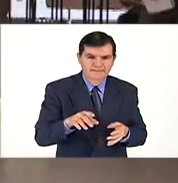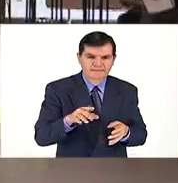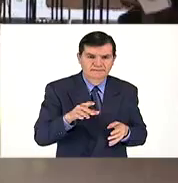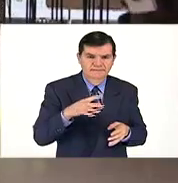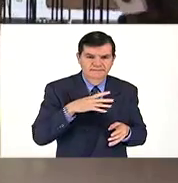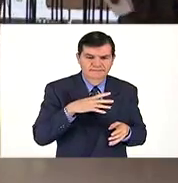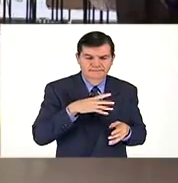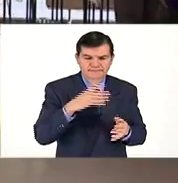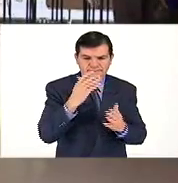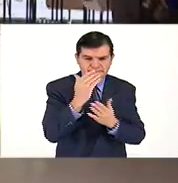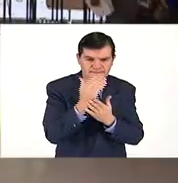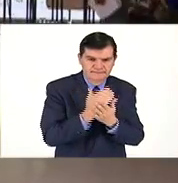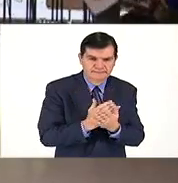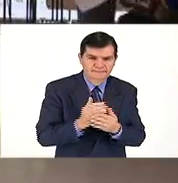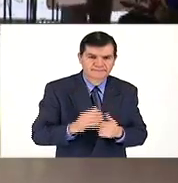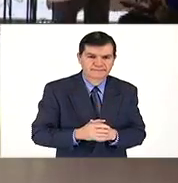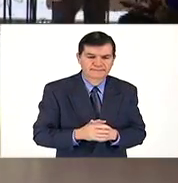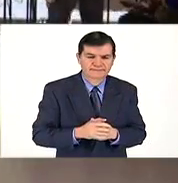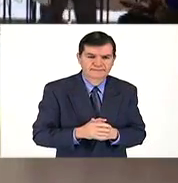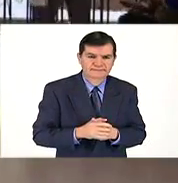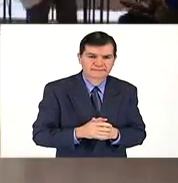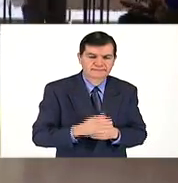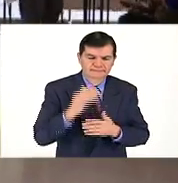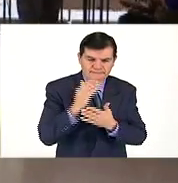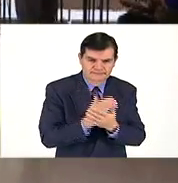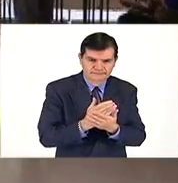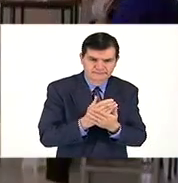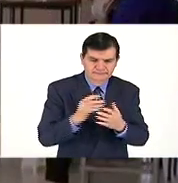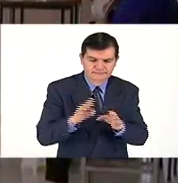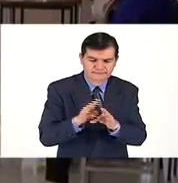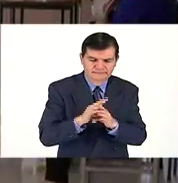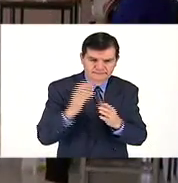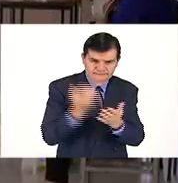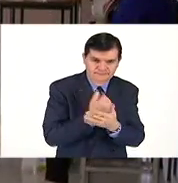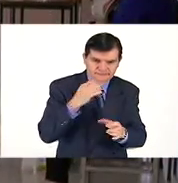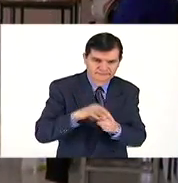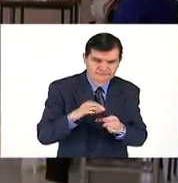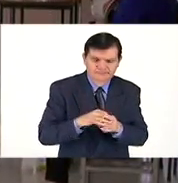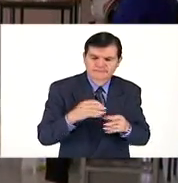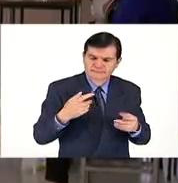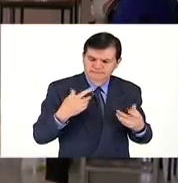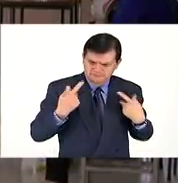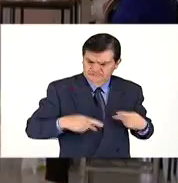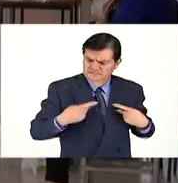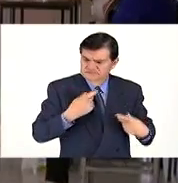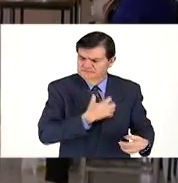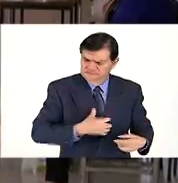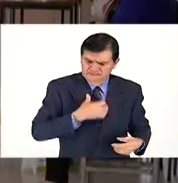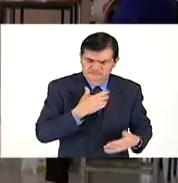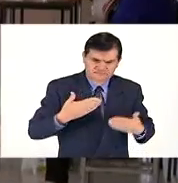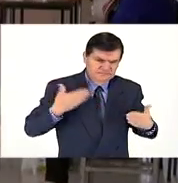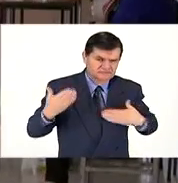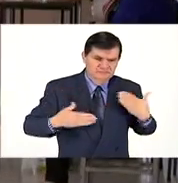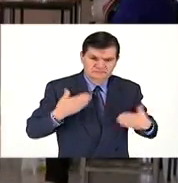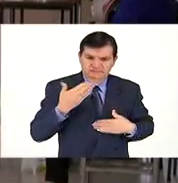tenía que hubiera menos euforia por el triunfo. La gente estuvo celebrando con cohetes y demás.